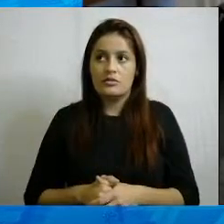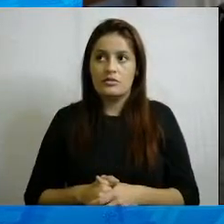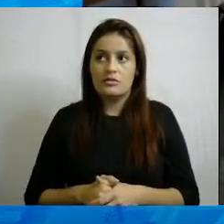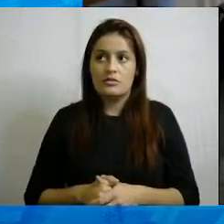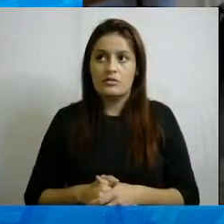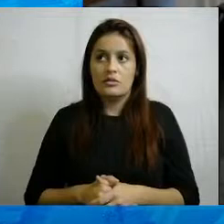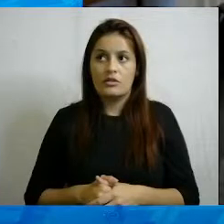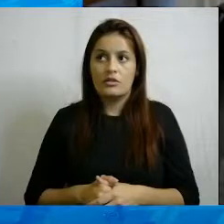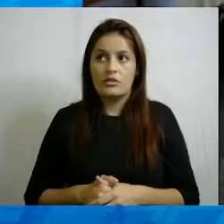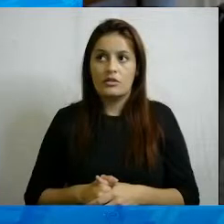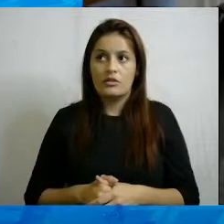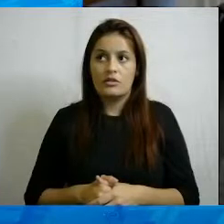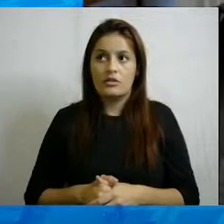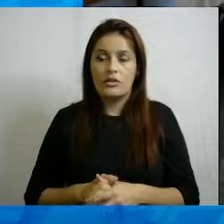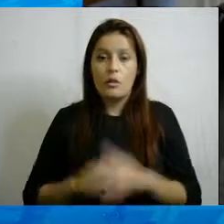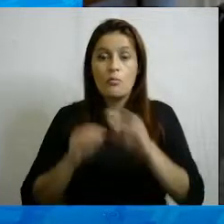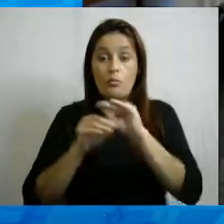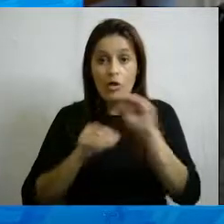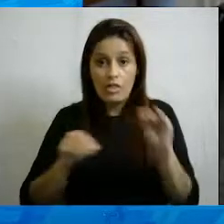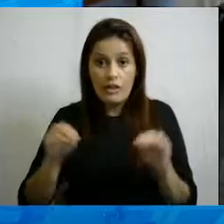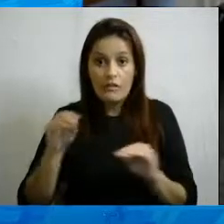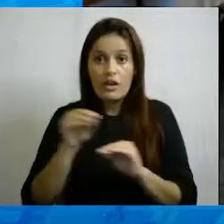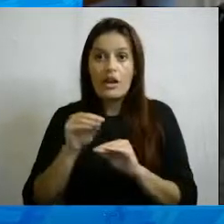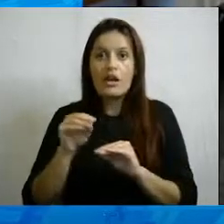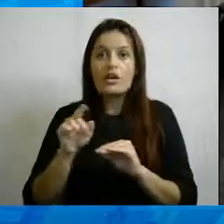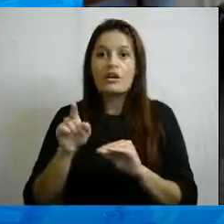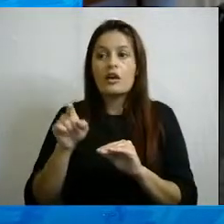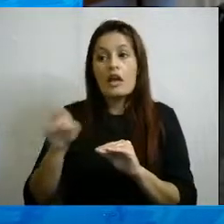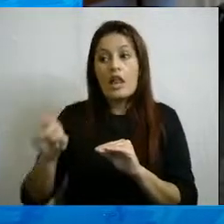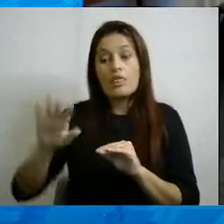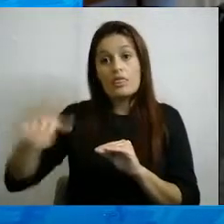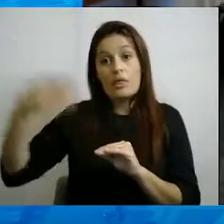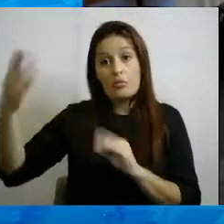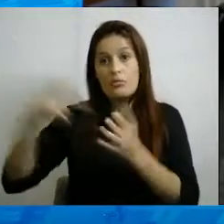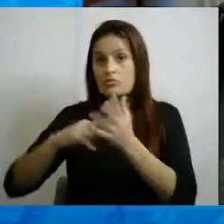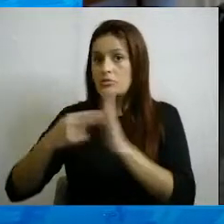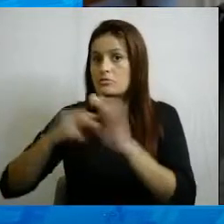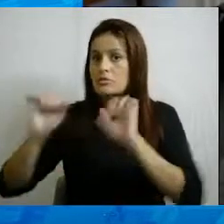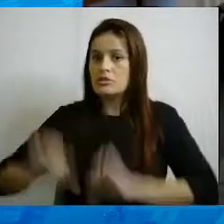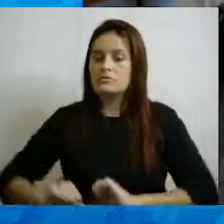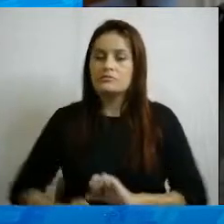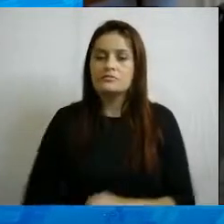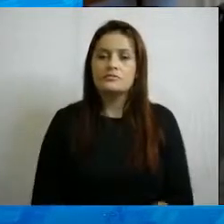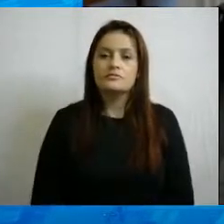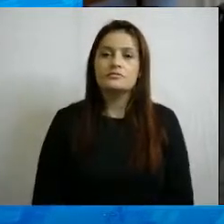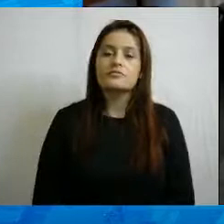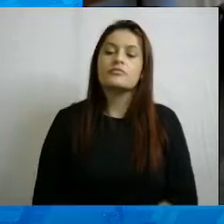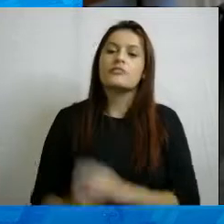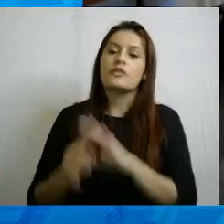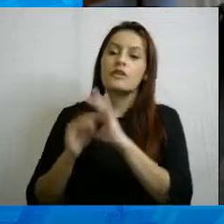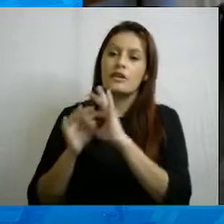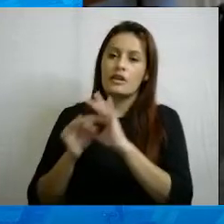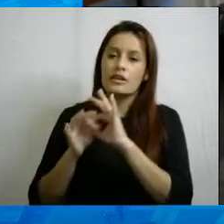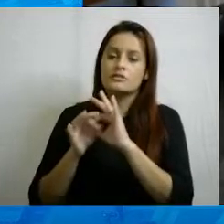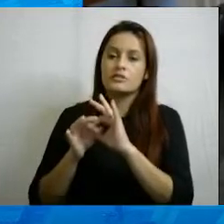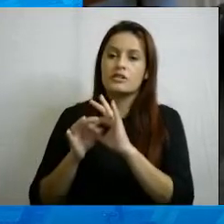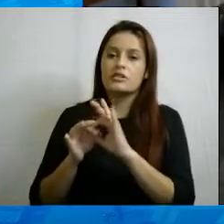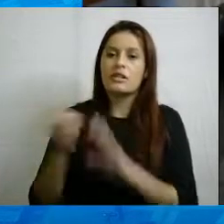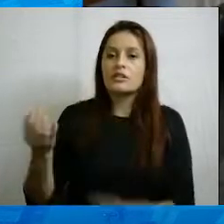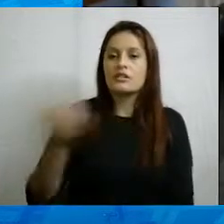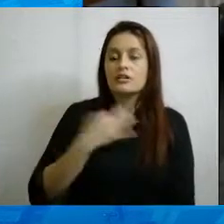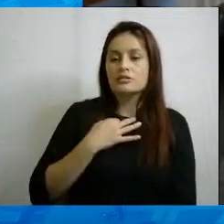tampoco, asegurarles que no van a ser perjudicados. Simplemente eso. Claro. Gracias, concejal, por el